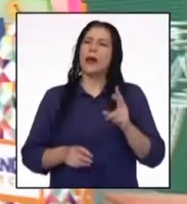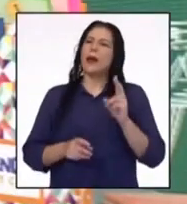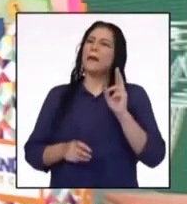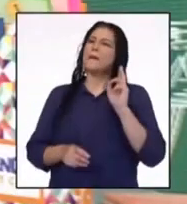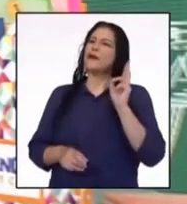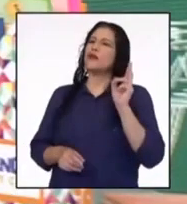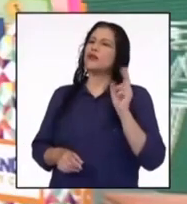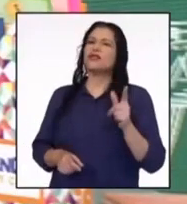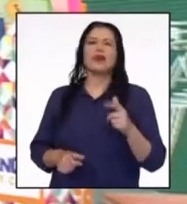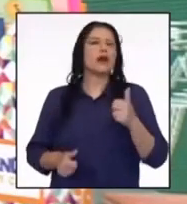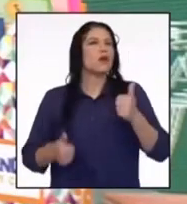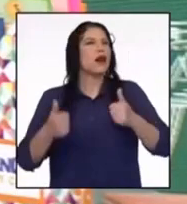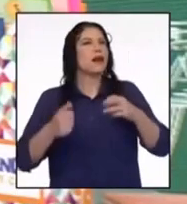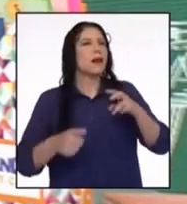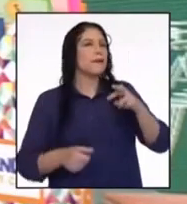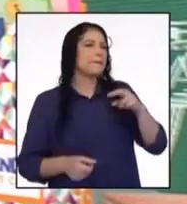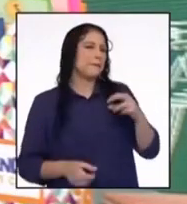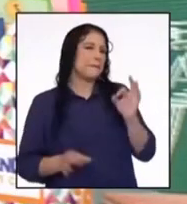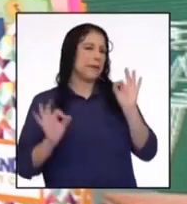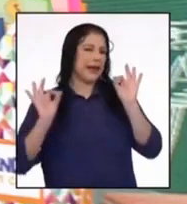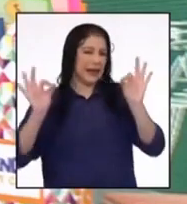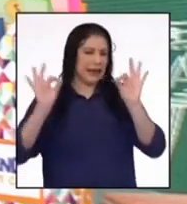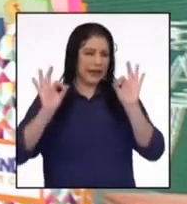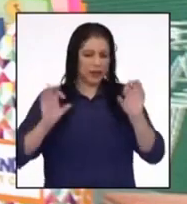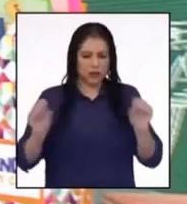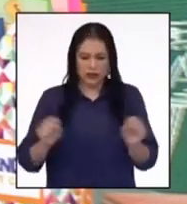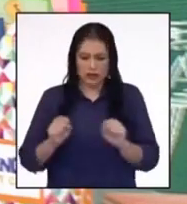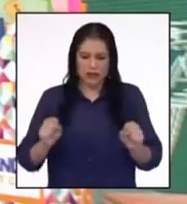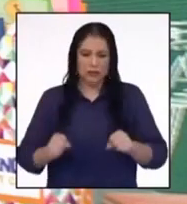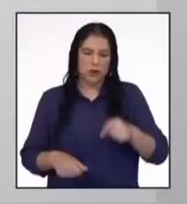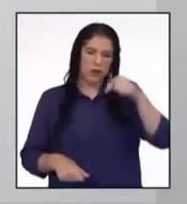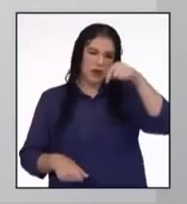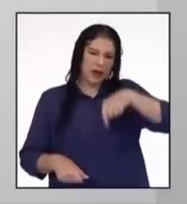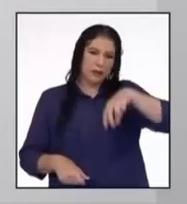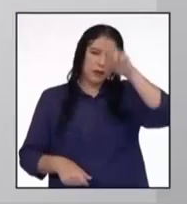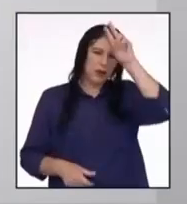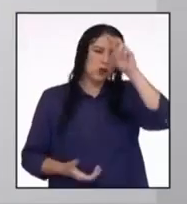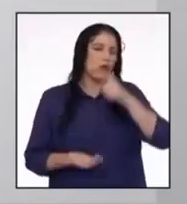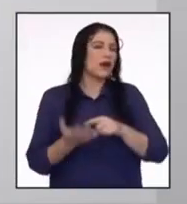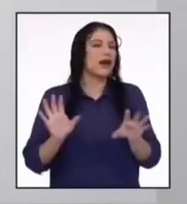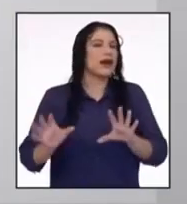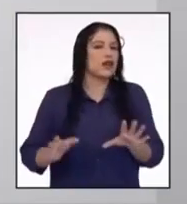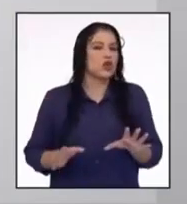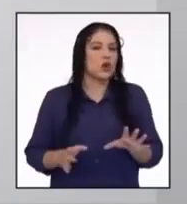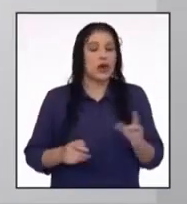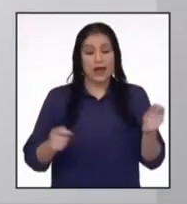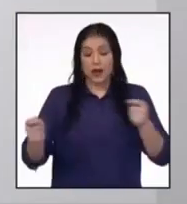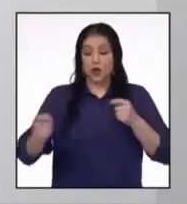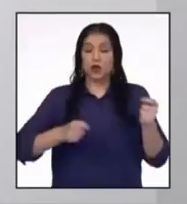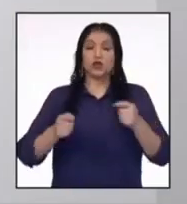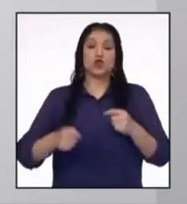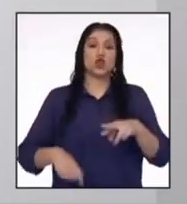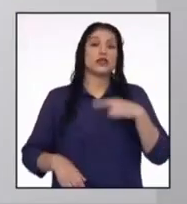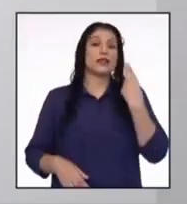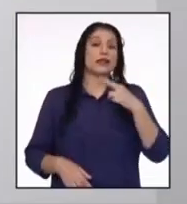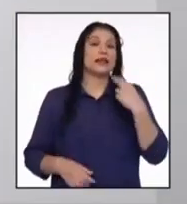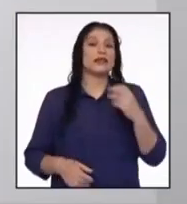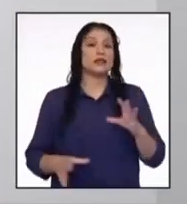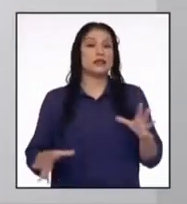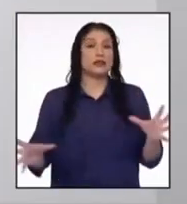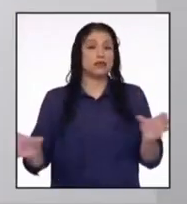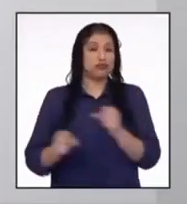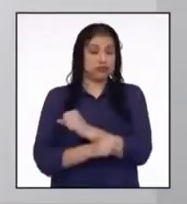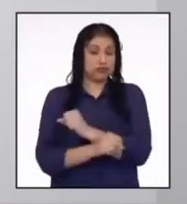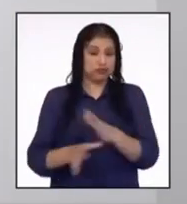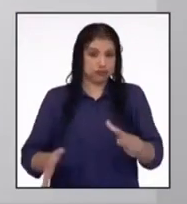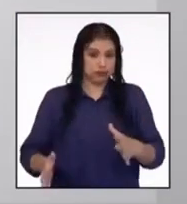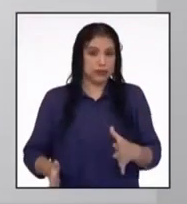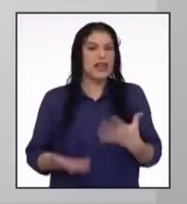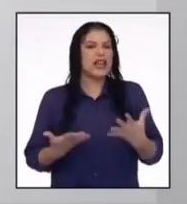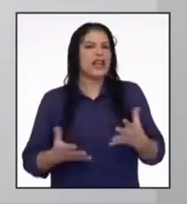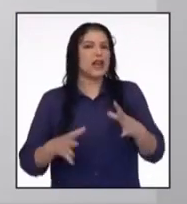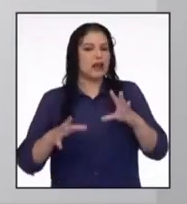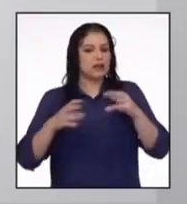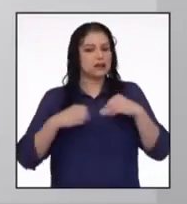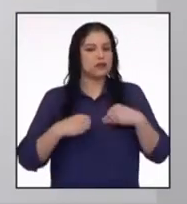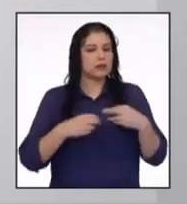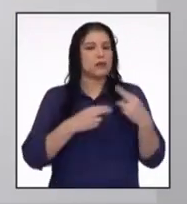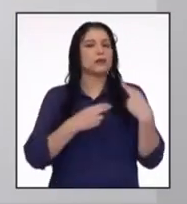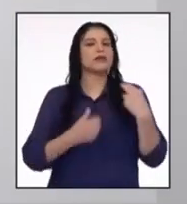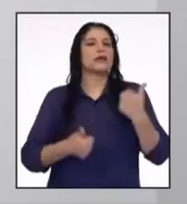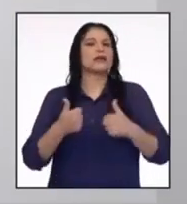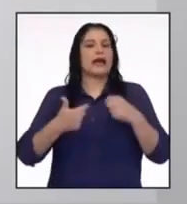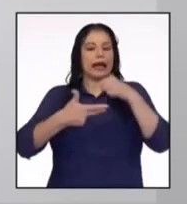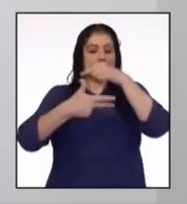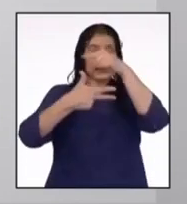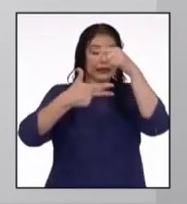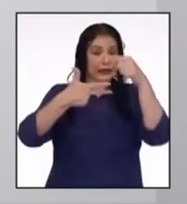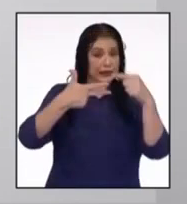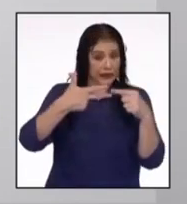Profesora, respecto al peligro de sismo, ¿qué hemos hecho como país? La gestión del riesgo de desastres es asumida teniendo en cuenta